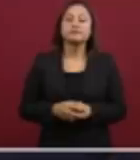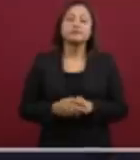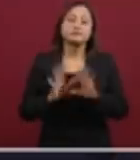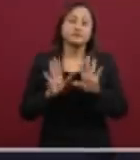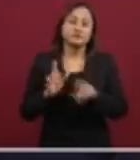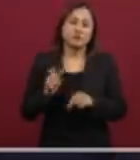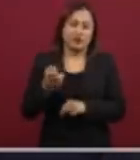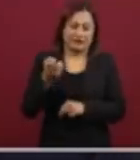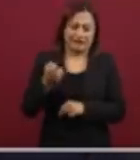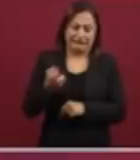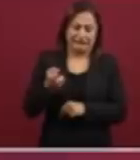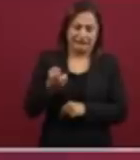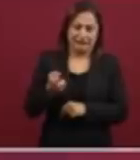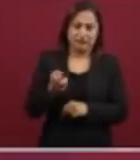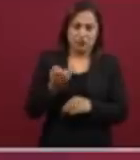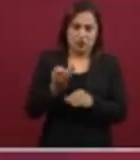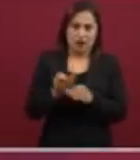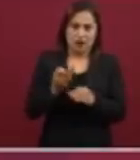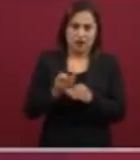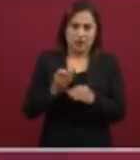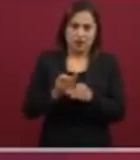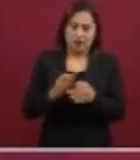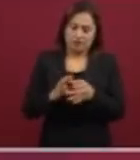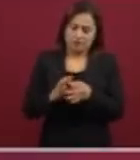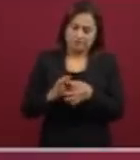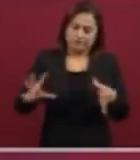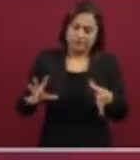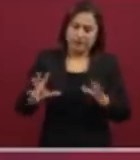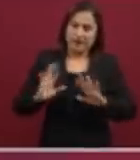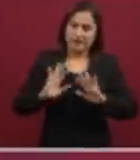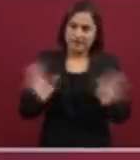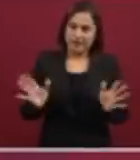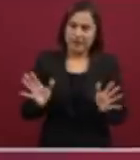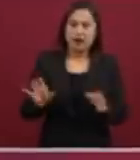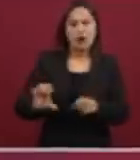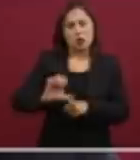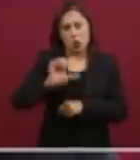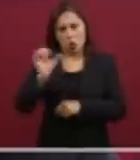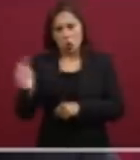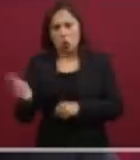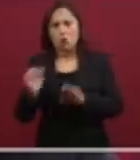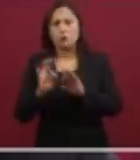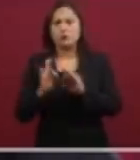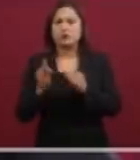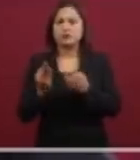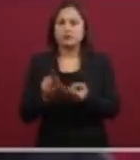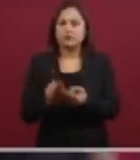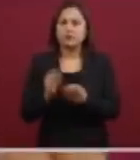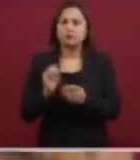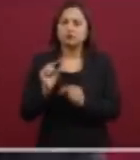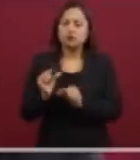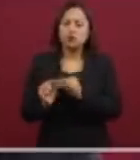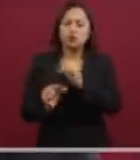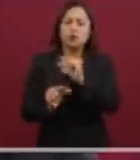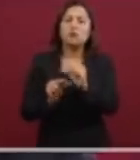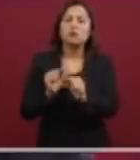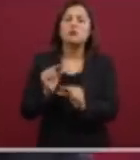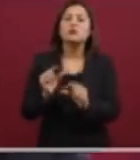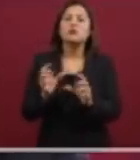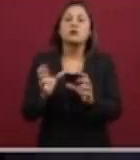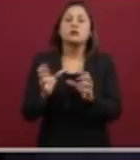esa actitud, con ese proceder y con otras acciones vamos a poder